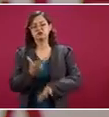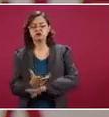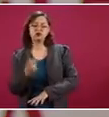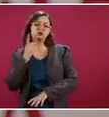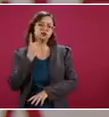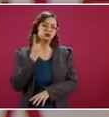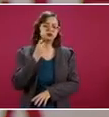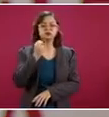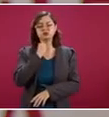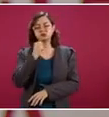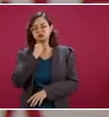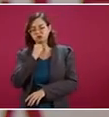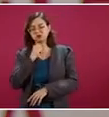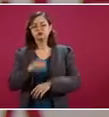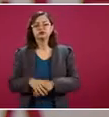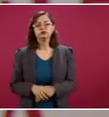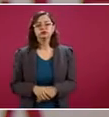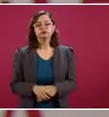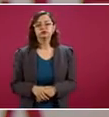Unidos.